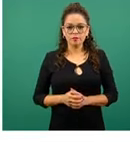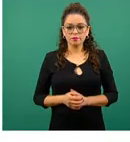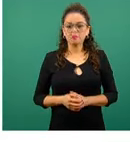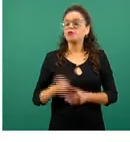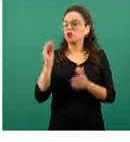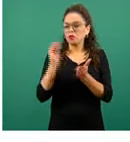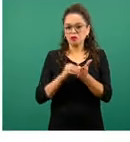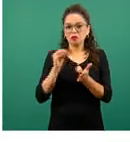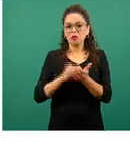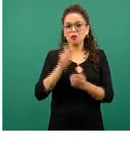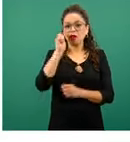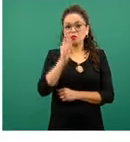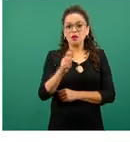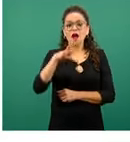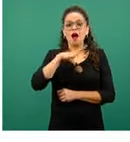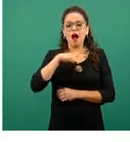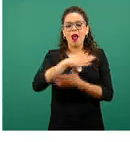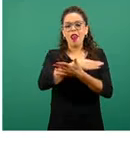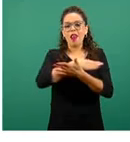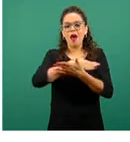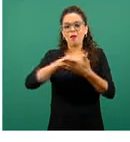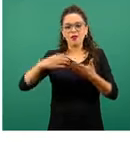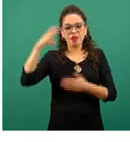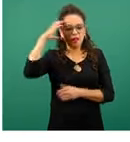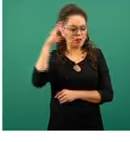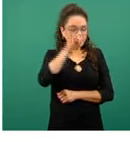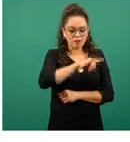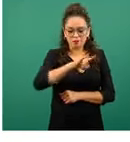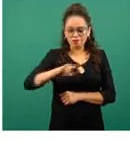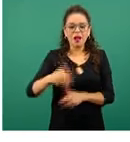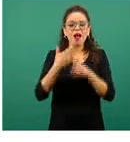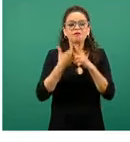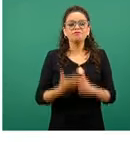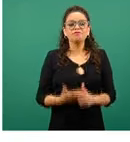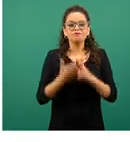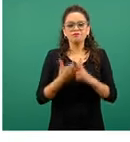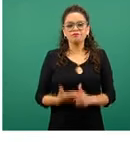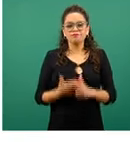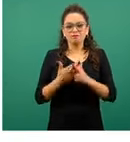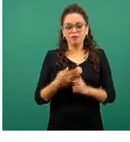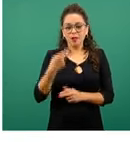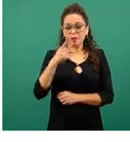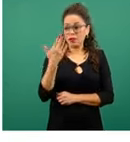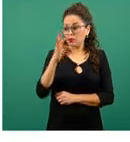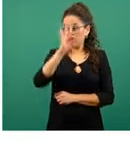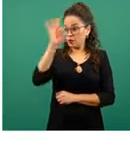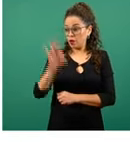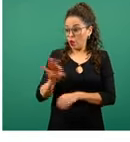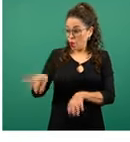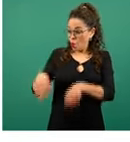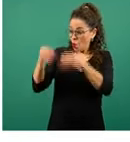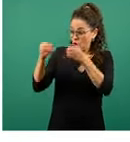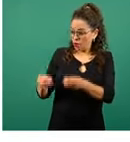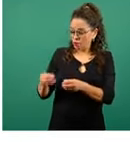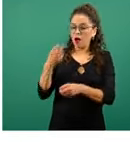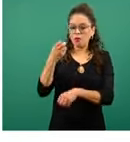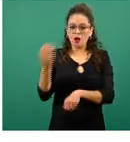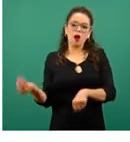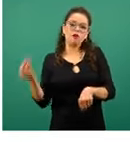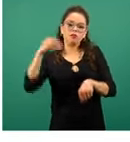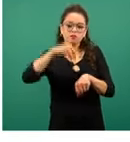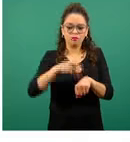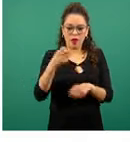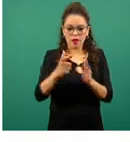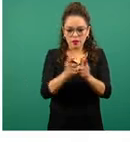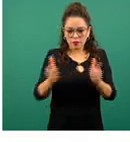la mitad de sus camas de este tipo disponibles, pero por tener el 50% de ocupación se integra a este grupo que está entre